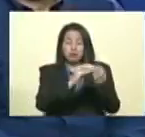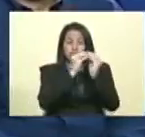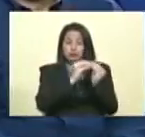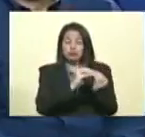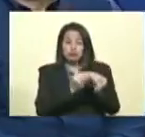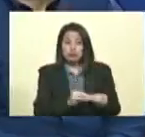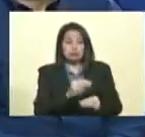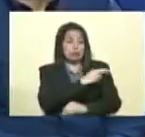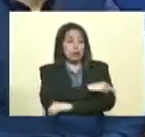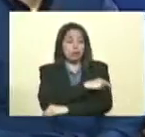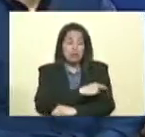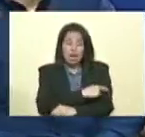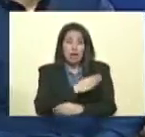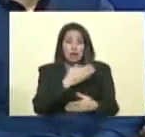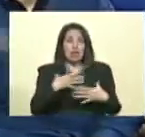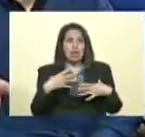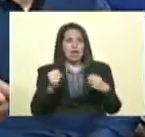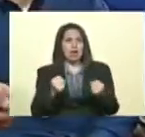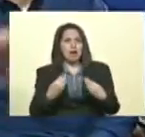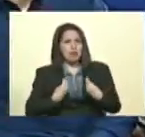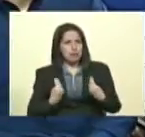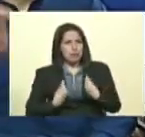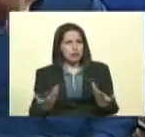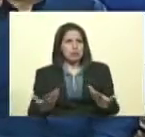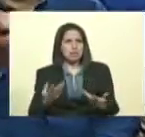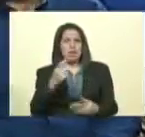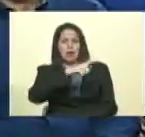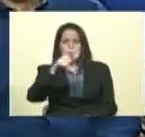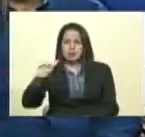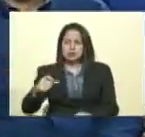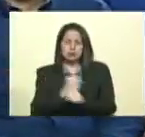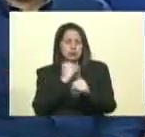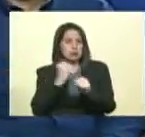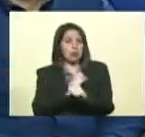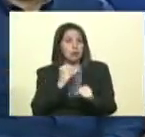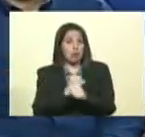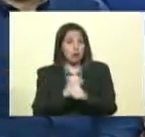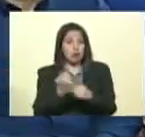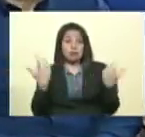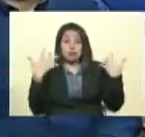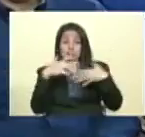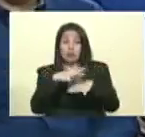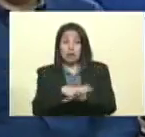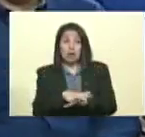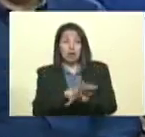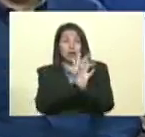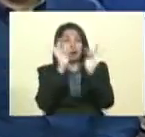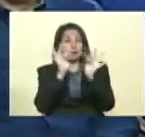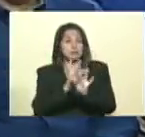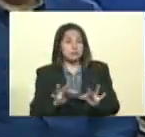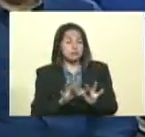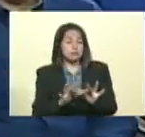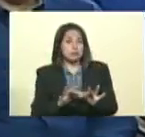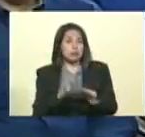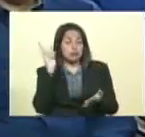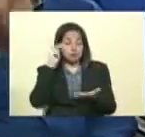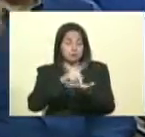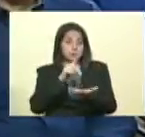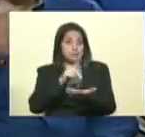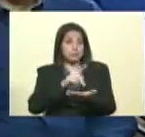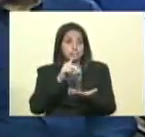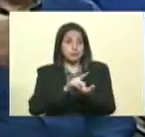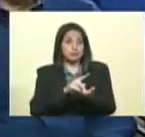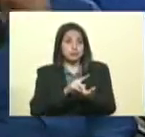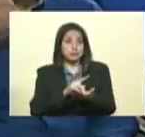a mejorar la calidad de vida de nuestros trabajadores y de una manera integral y de una manera que sea participativa y